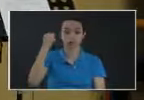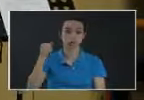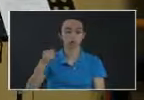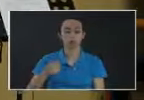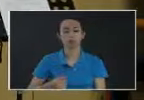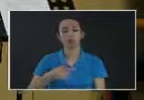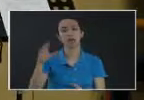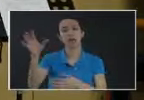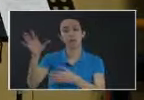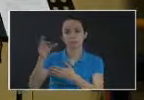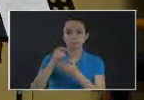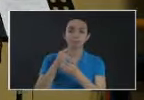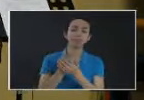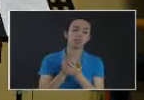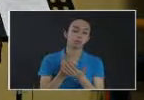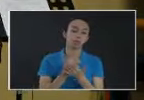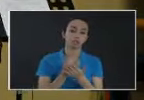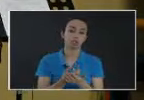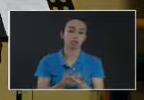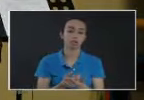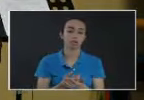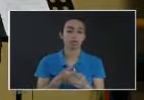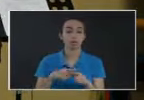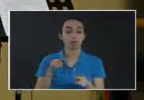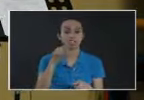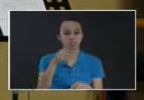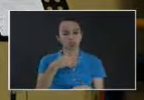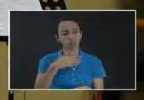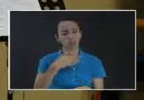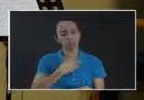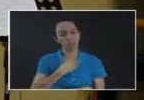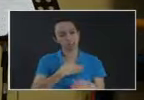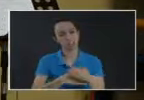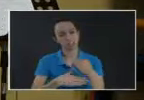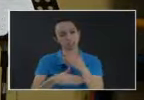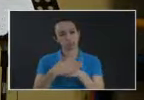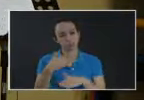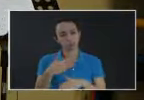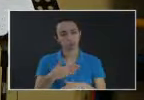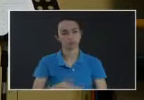y, pero quiera que no, eso lastima. Amén.